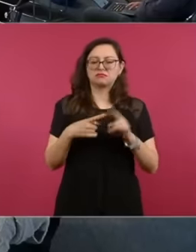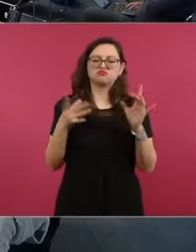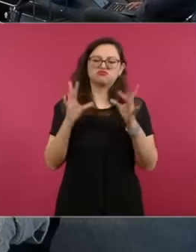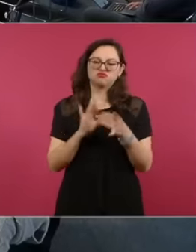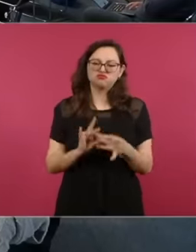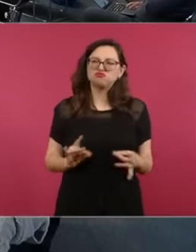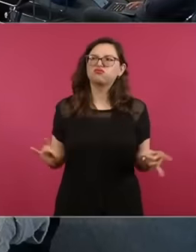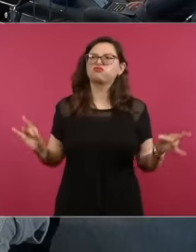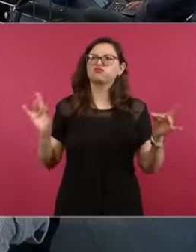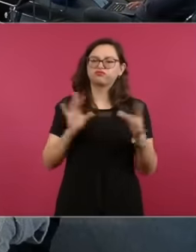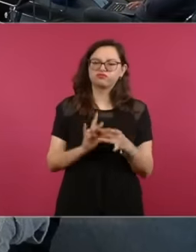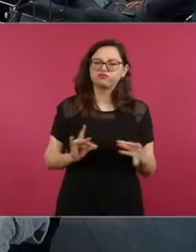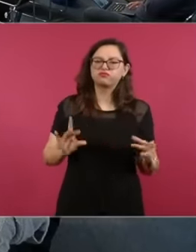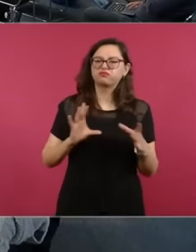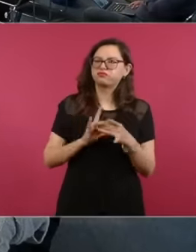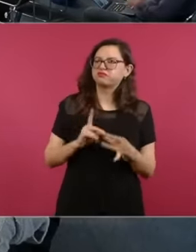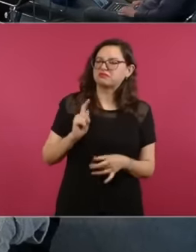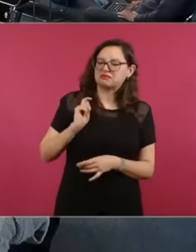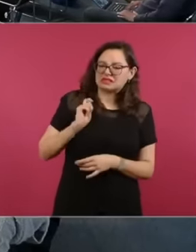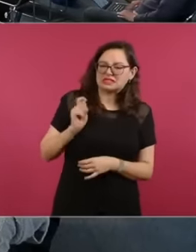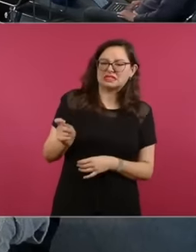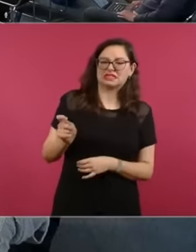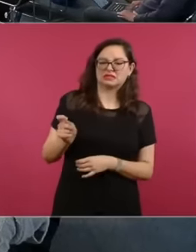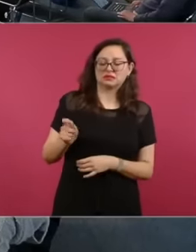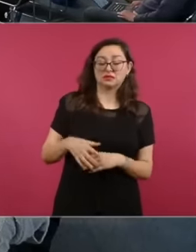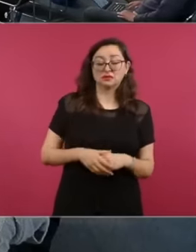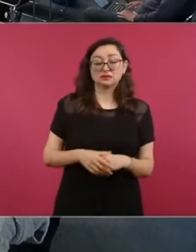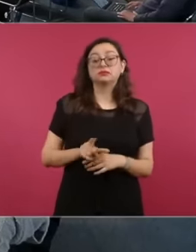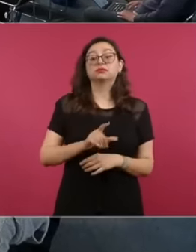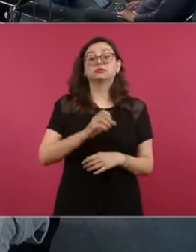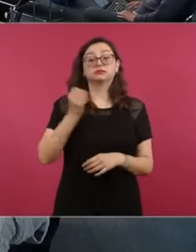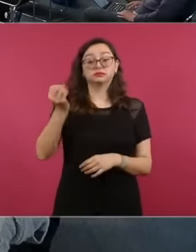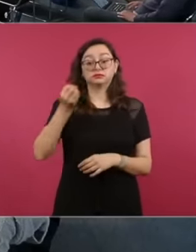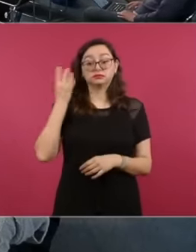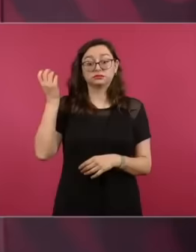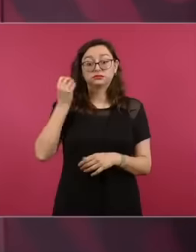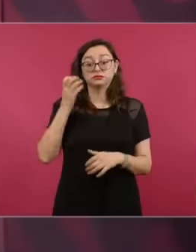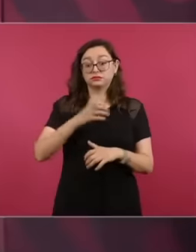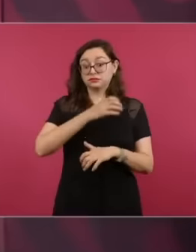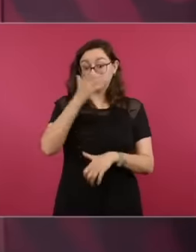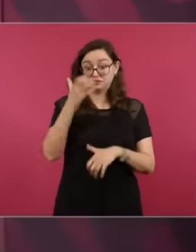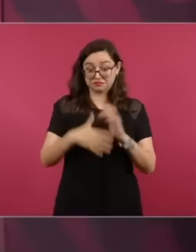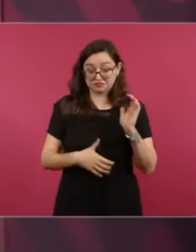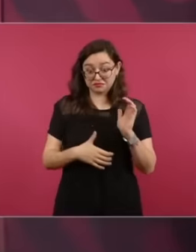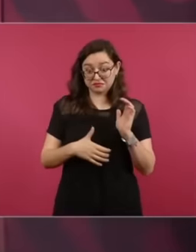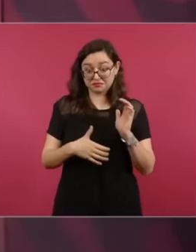expliquen, ¿no? Y terminando la conferencia va a estar,